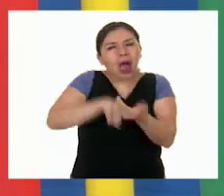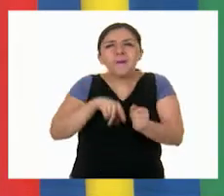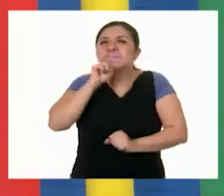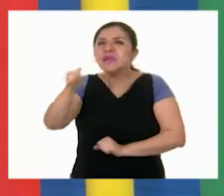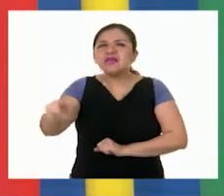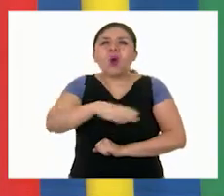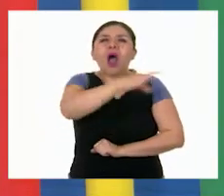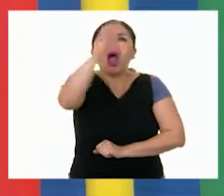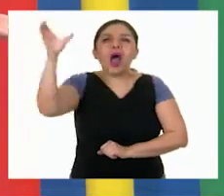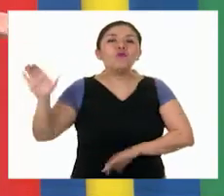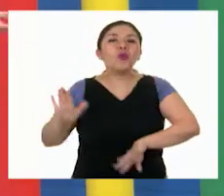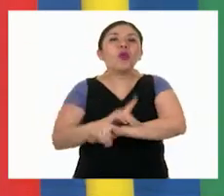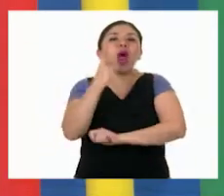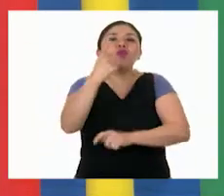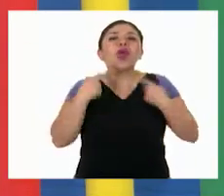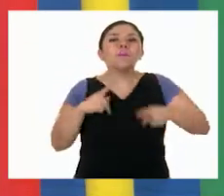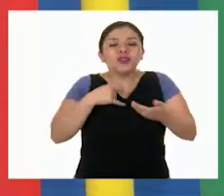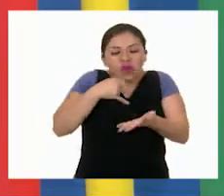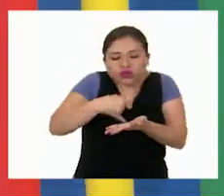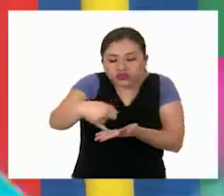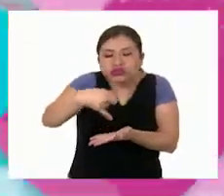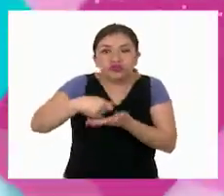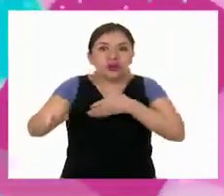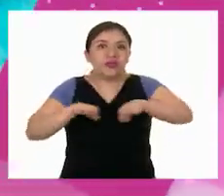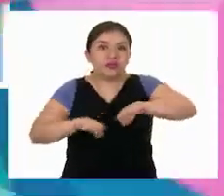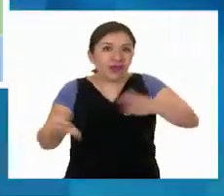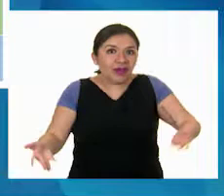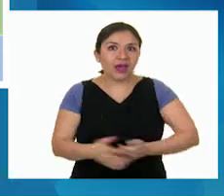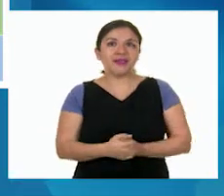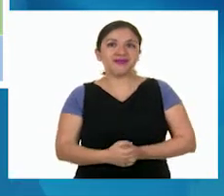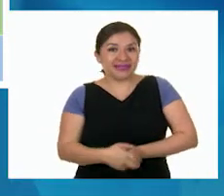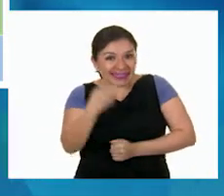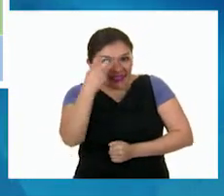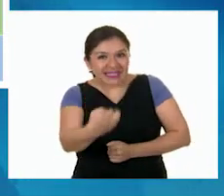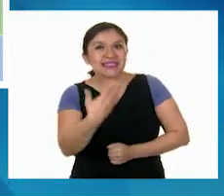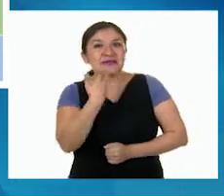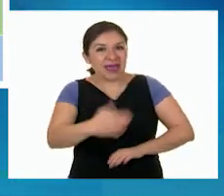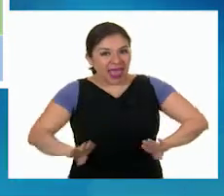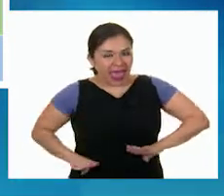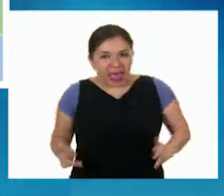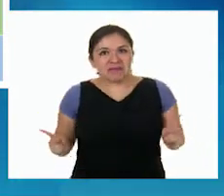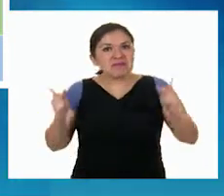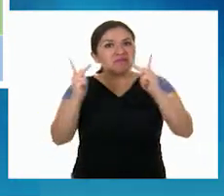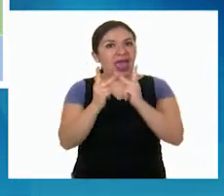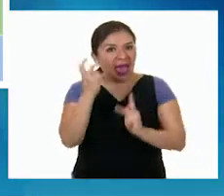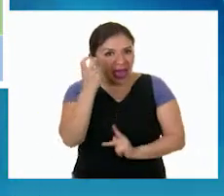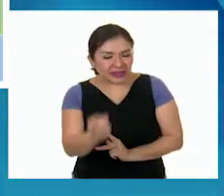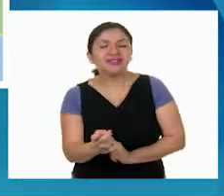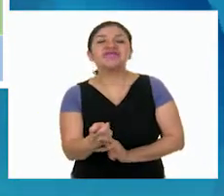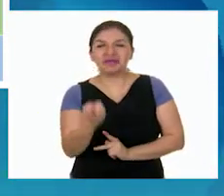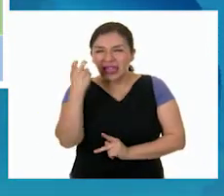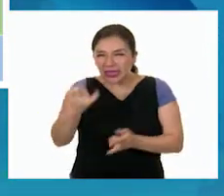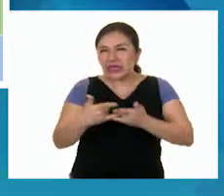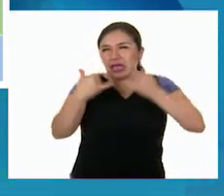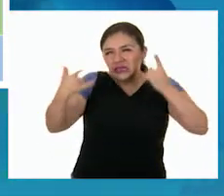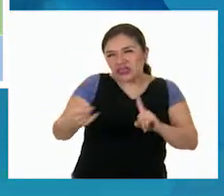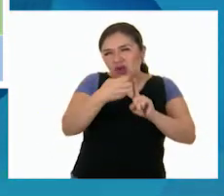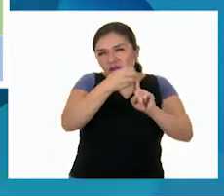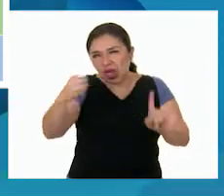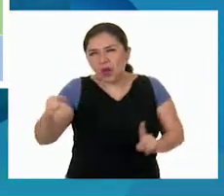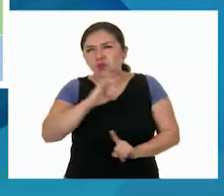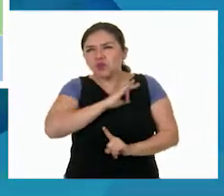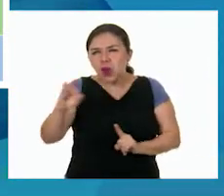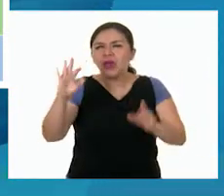campo, pues porque hay un campesino. Perfecto. En esto coinciden. Creo que esta fábula, aunque se